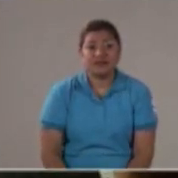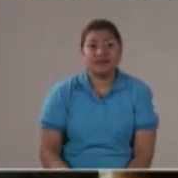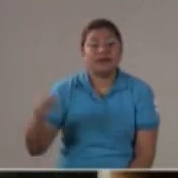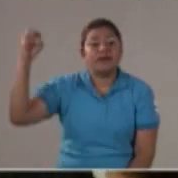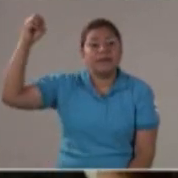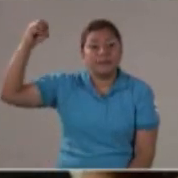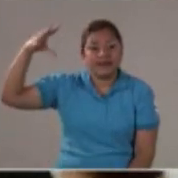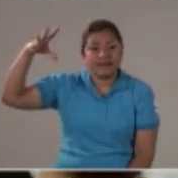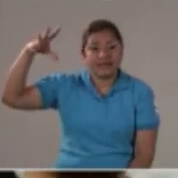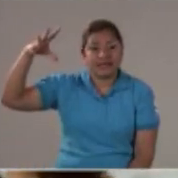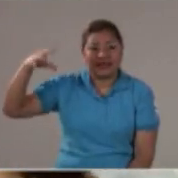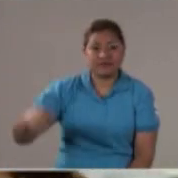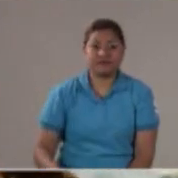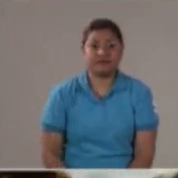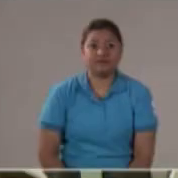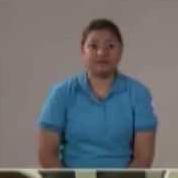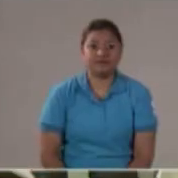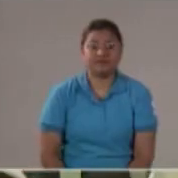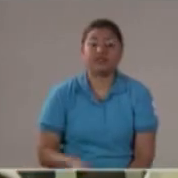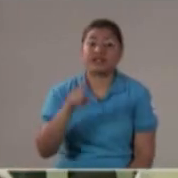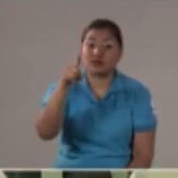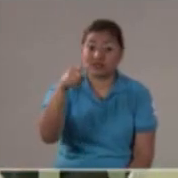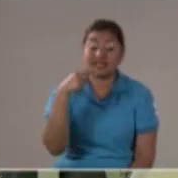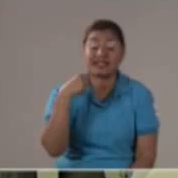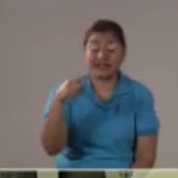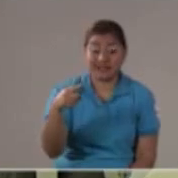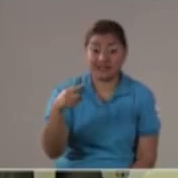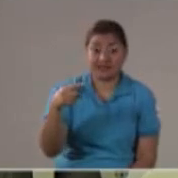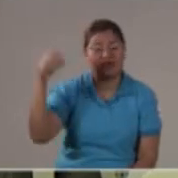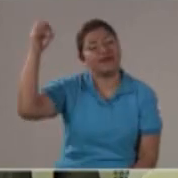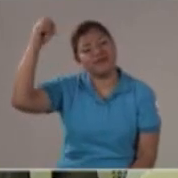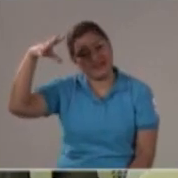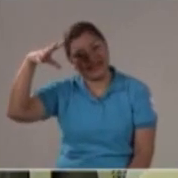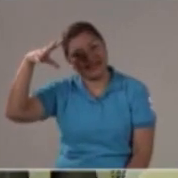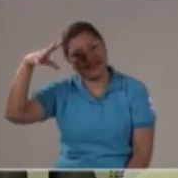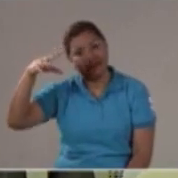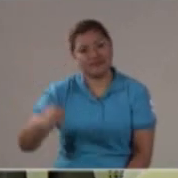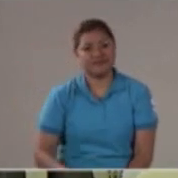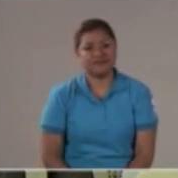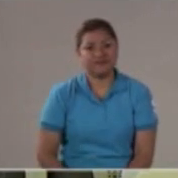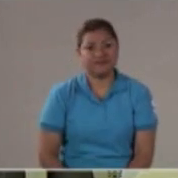Bendiga. ¿Qué va a decir? Bendigo.